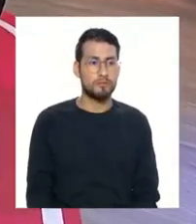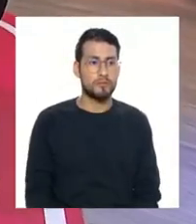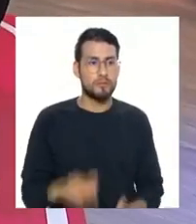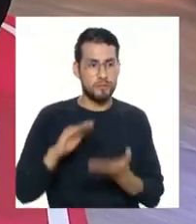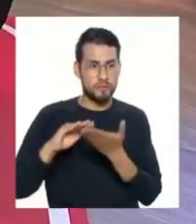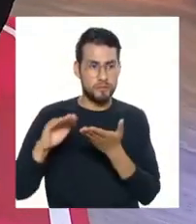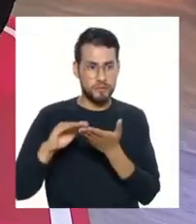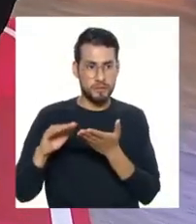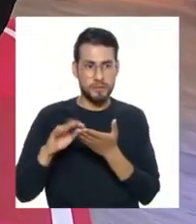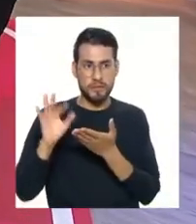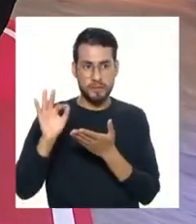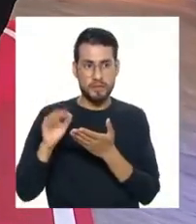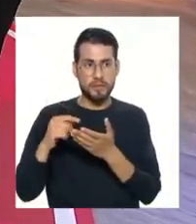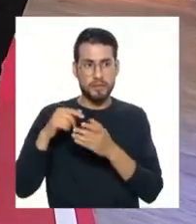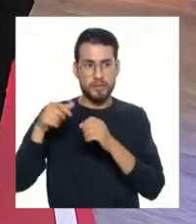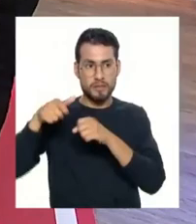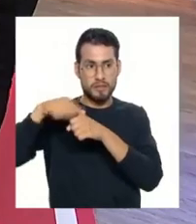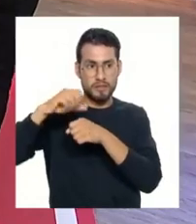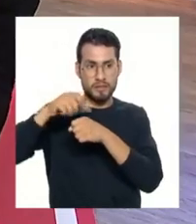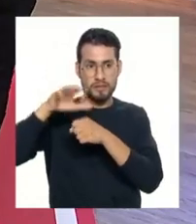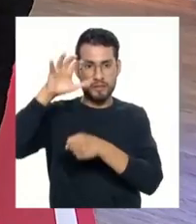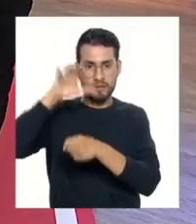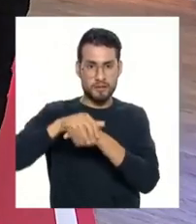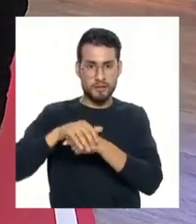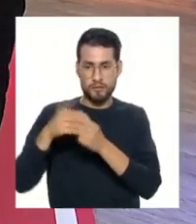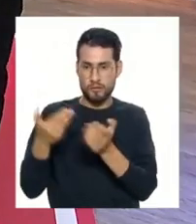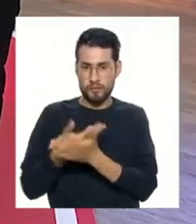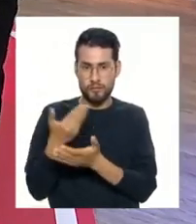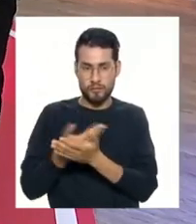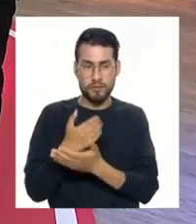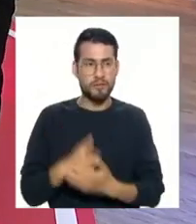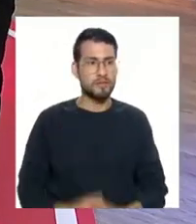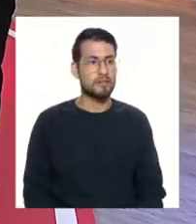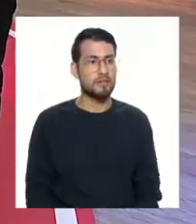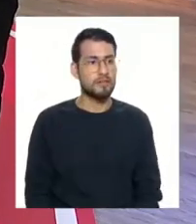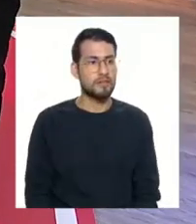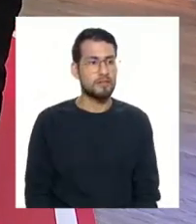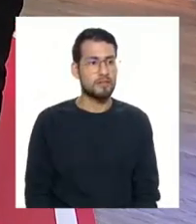Uy. A ver, debe estar el sellito por dentro, seguro. Claro que sí.